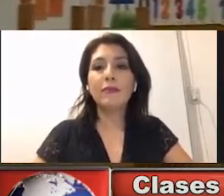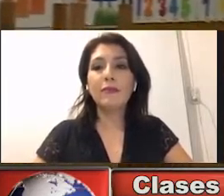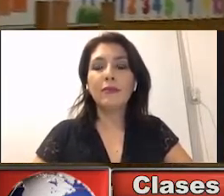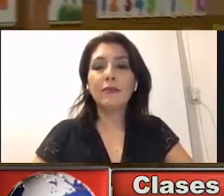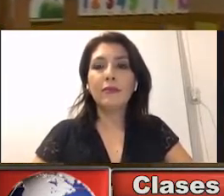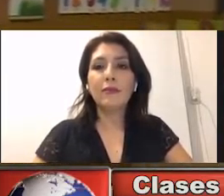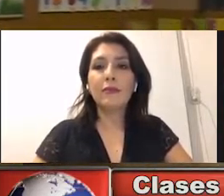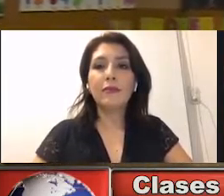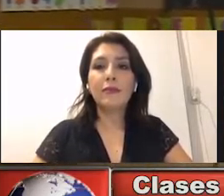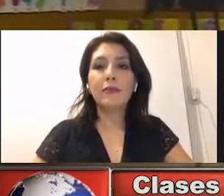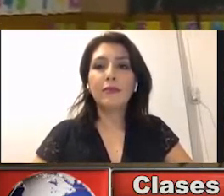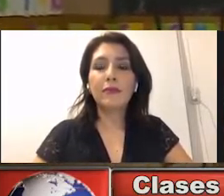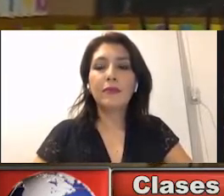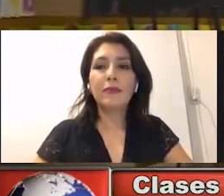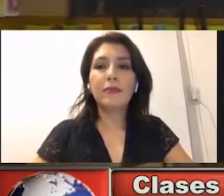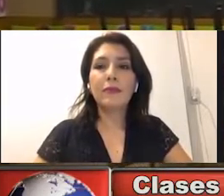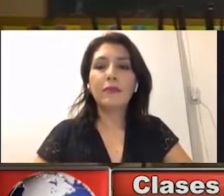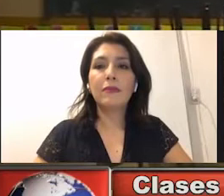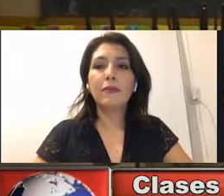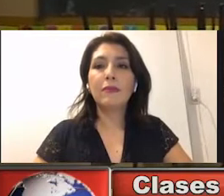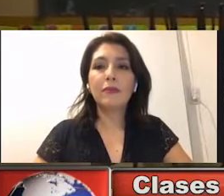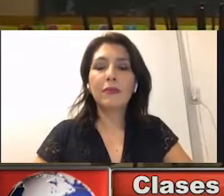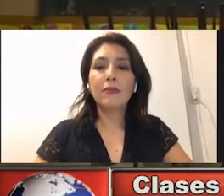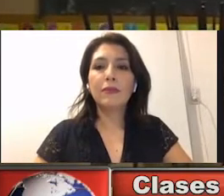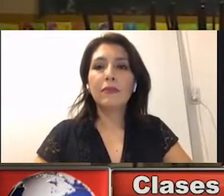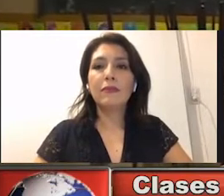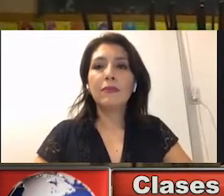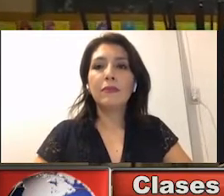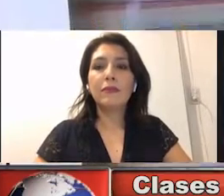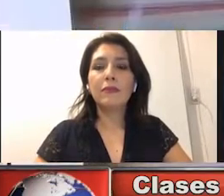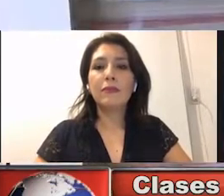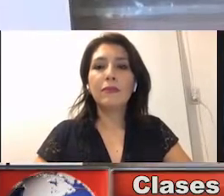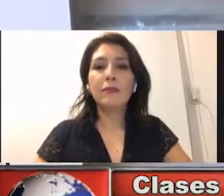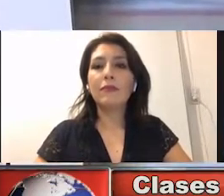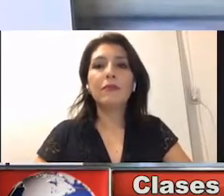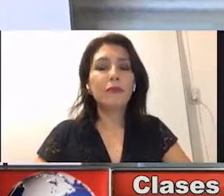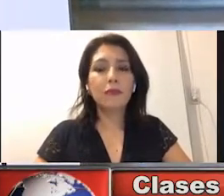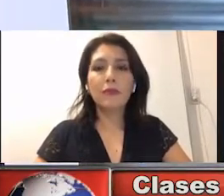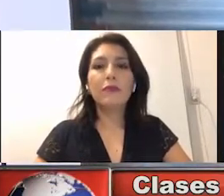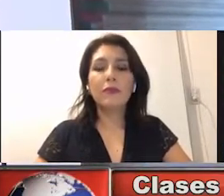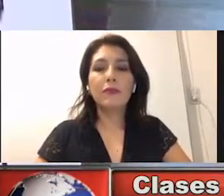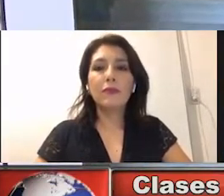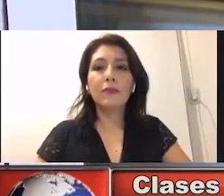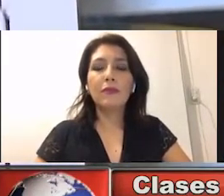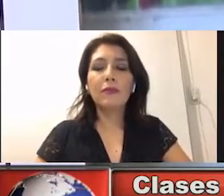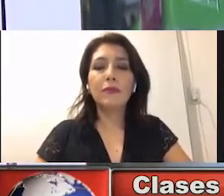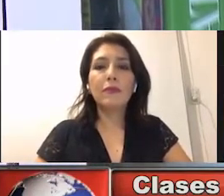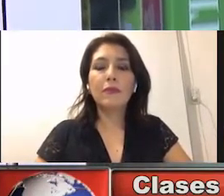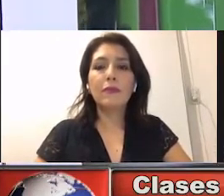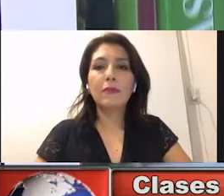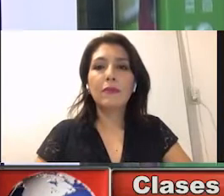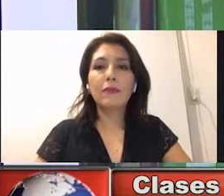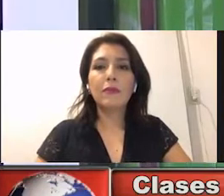una persona que vaya a limpiar el colegio y eso no le encontraron la vuelta y quedó atado, uh-huh, a un mes y pico sin